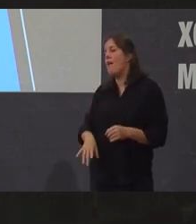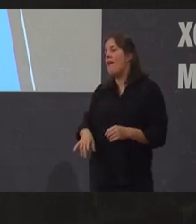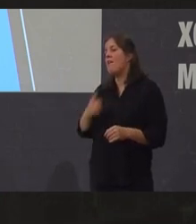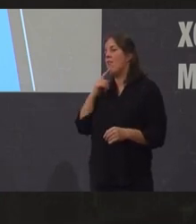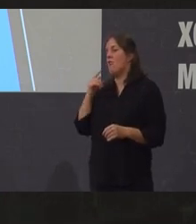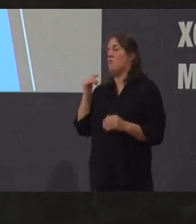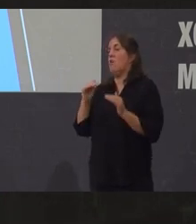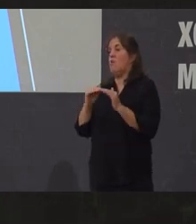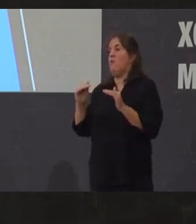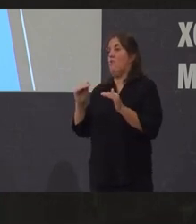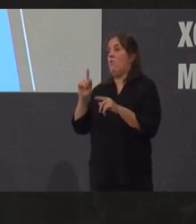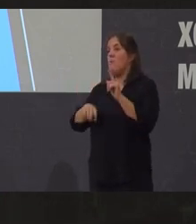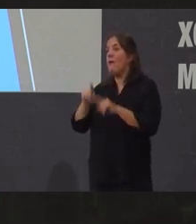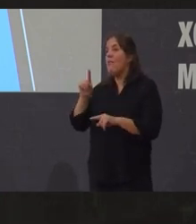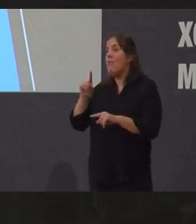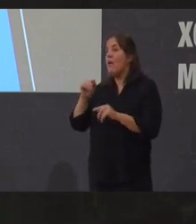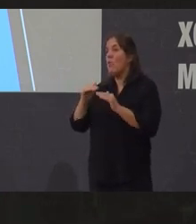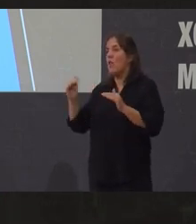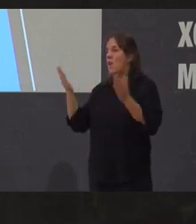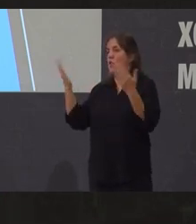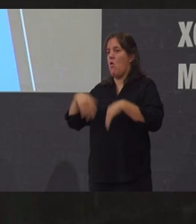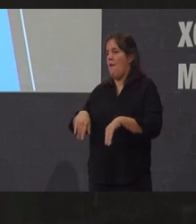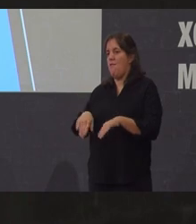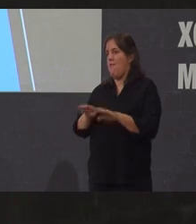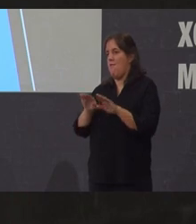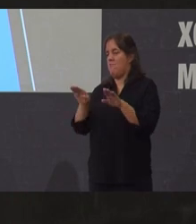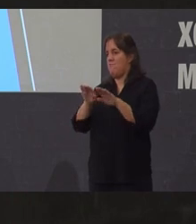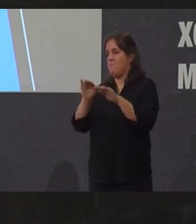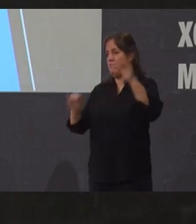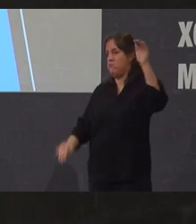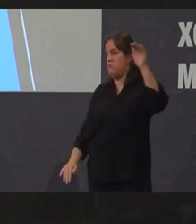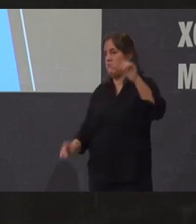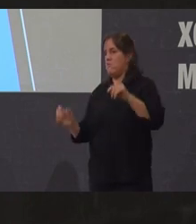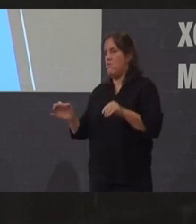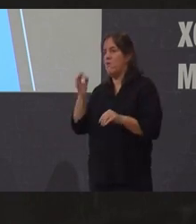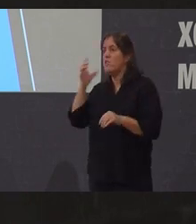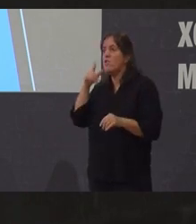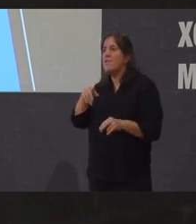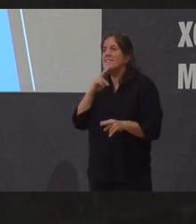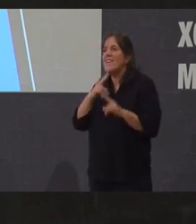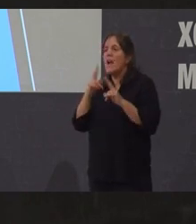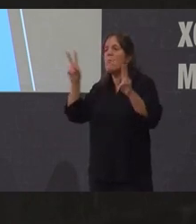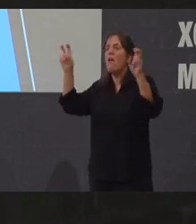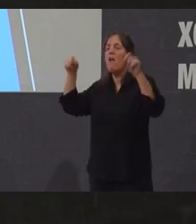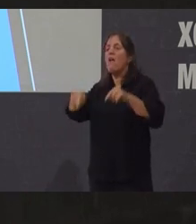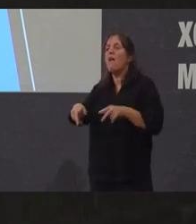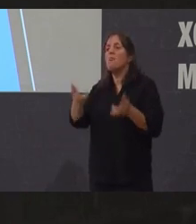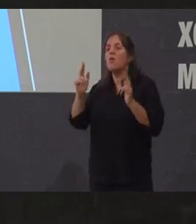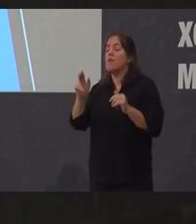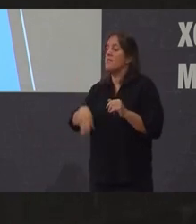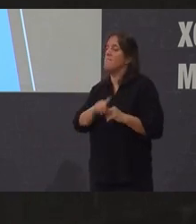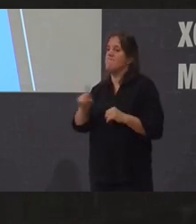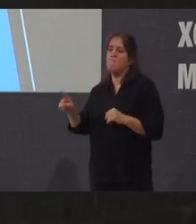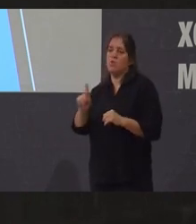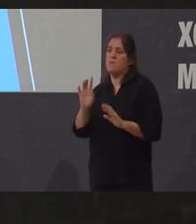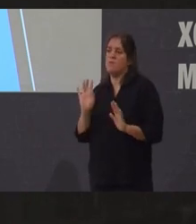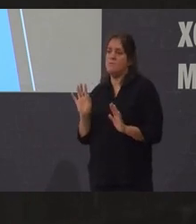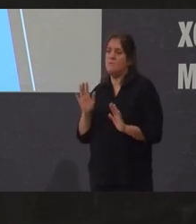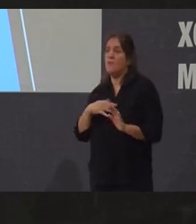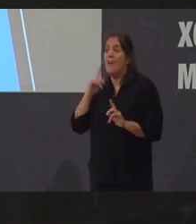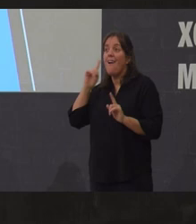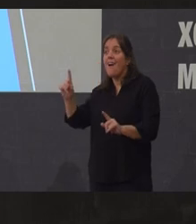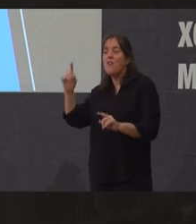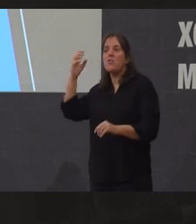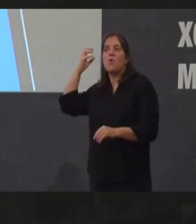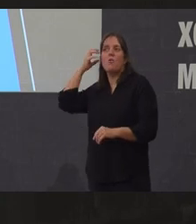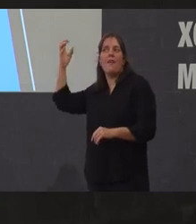eso non é democrático por principio. Se queren democratizar a monarquía, van a ir